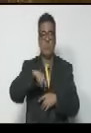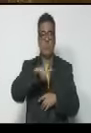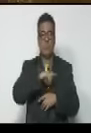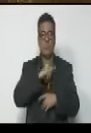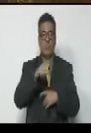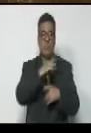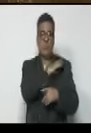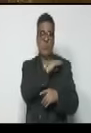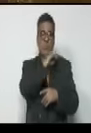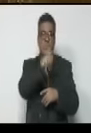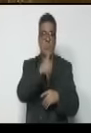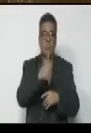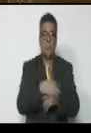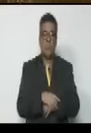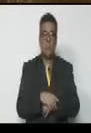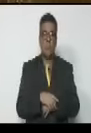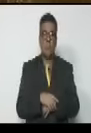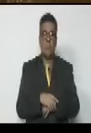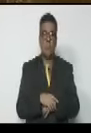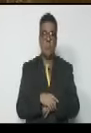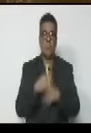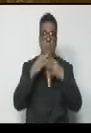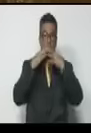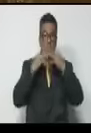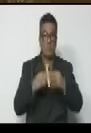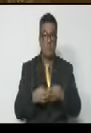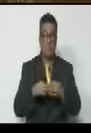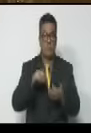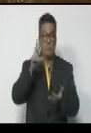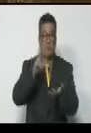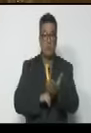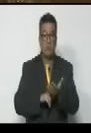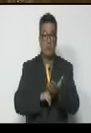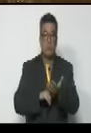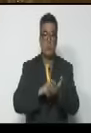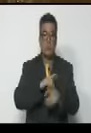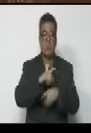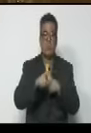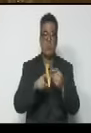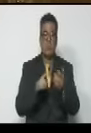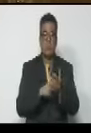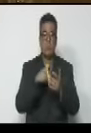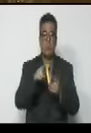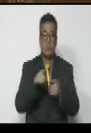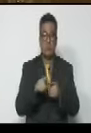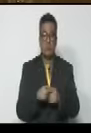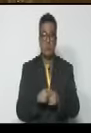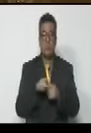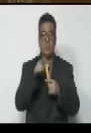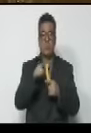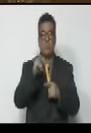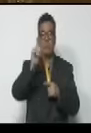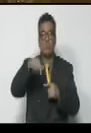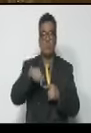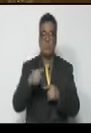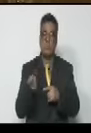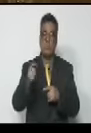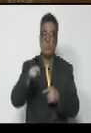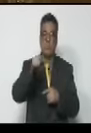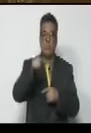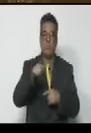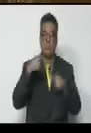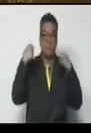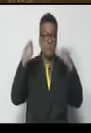Junta Directiva y con seguramente la aprobación unánime de esta plenaria, que también se suma a